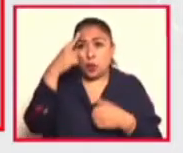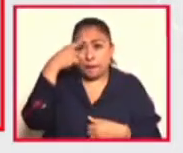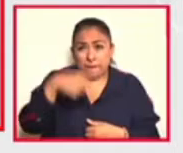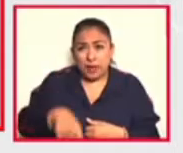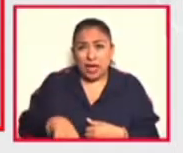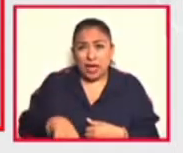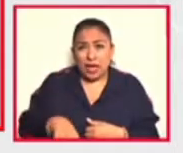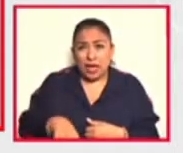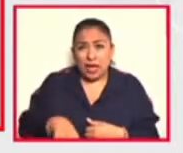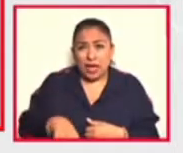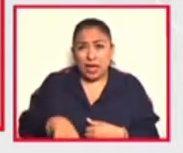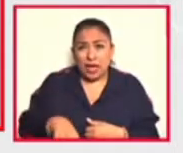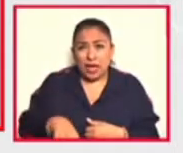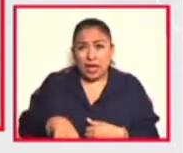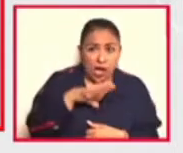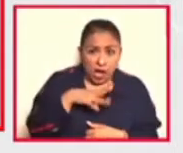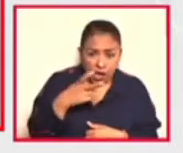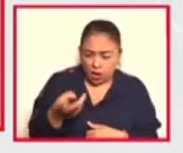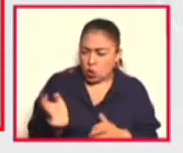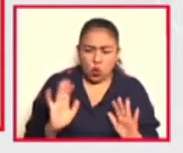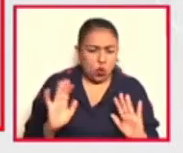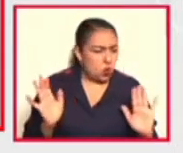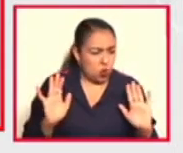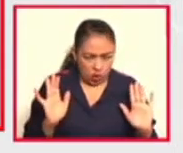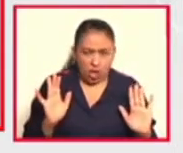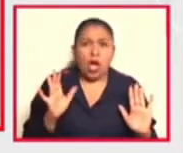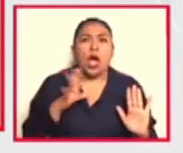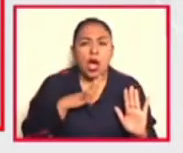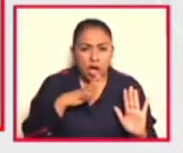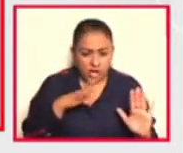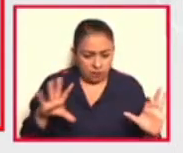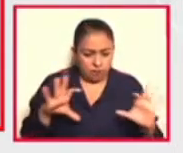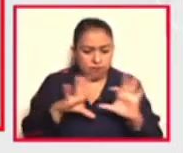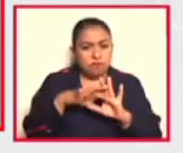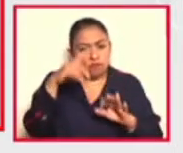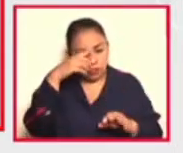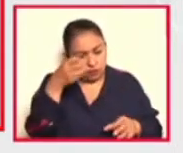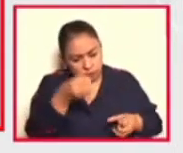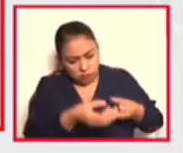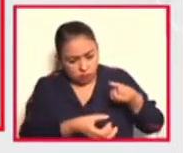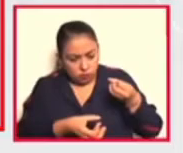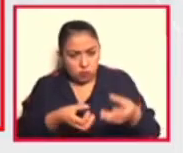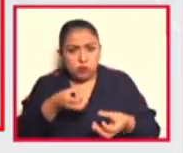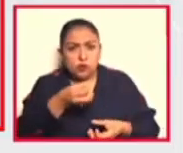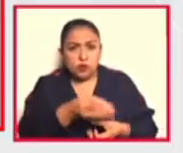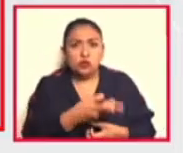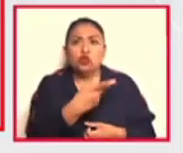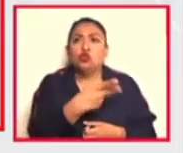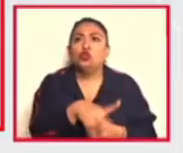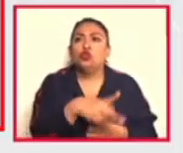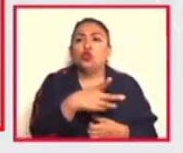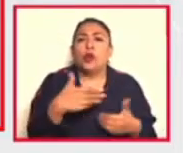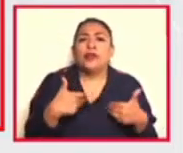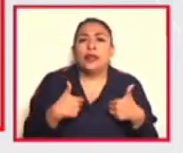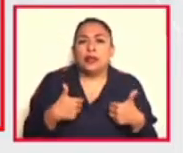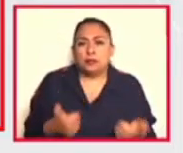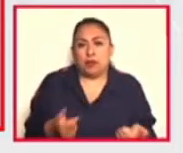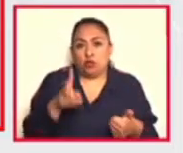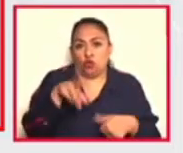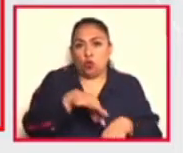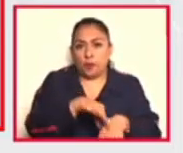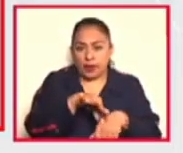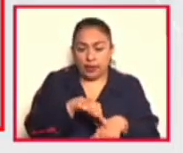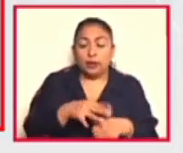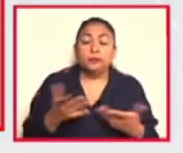no para negar que haya verdades, sino para, como mecanismo para enriquecer el propio entendimiento de la realidad. Entonces,